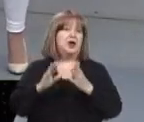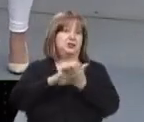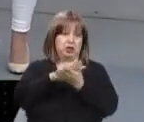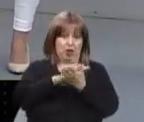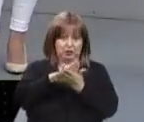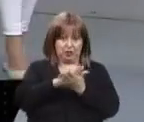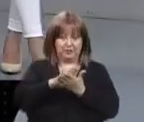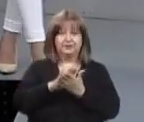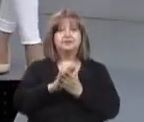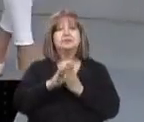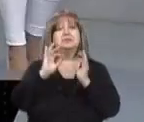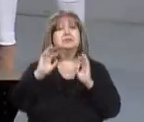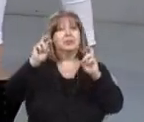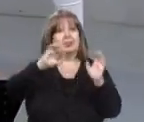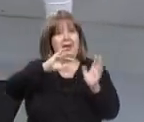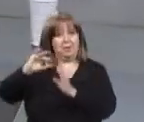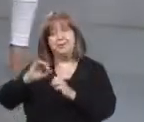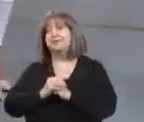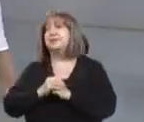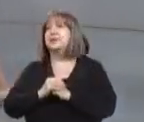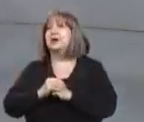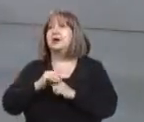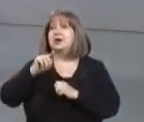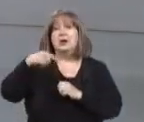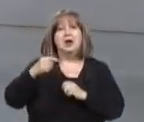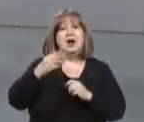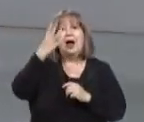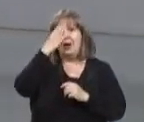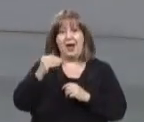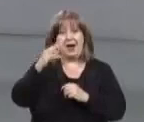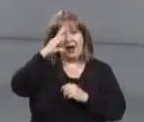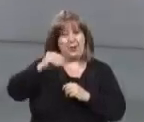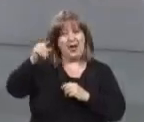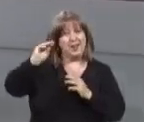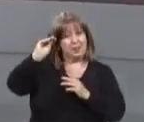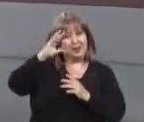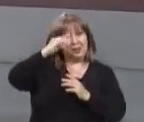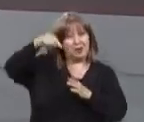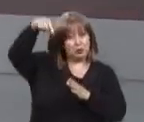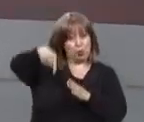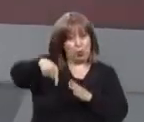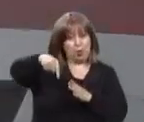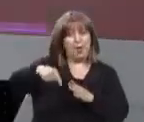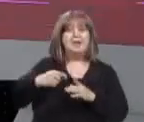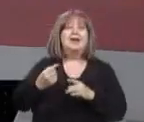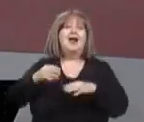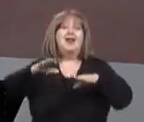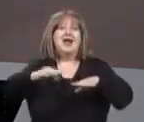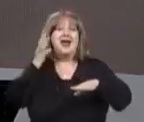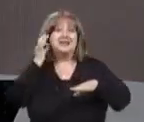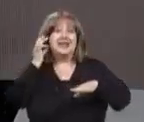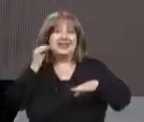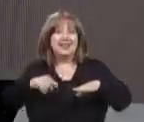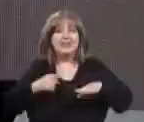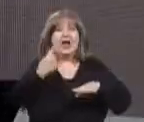bueno nosotros vamos a cambiar de tema y nos vamos a ir directamente a general alvear no allí esta pequeña de un año y medio que